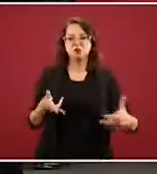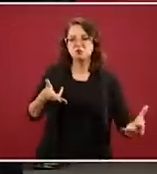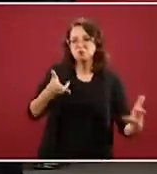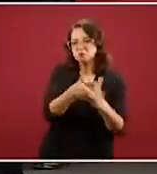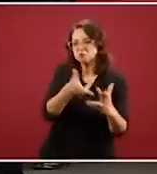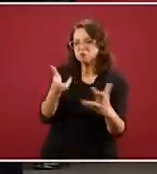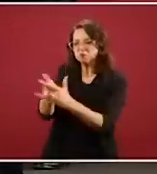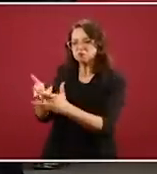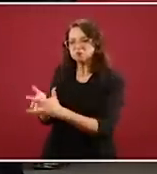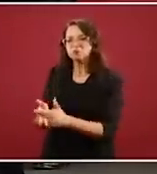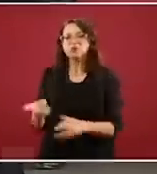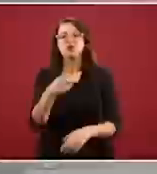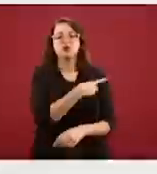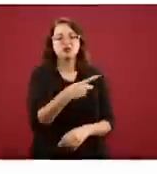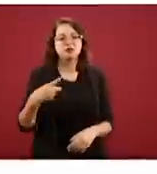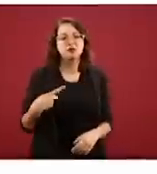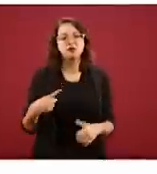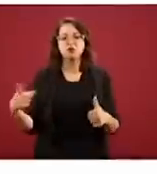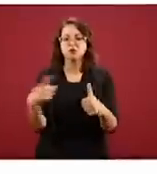la primera parte,